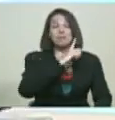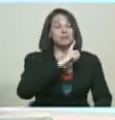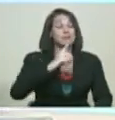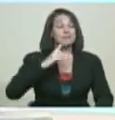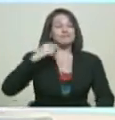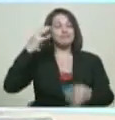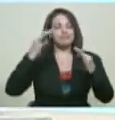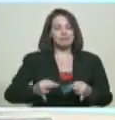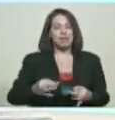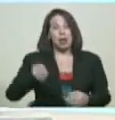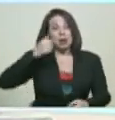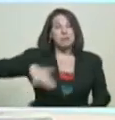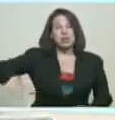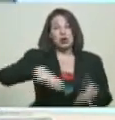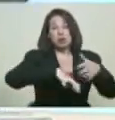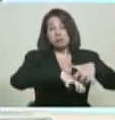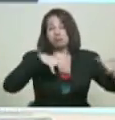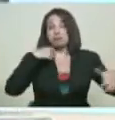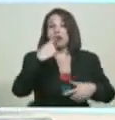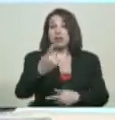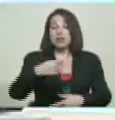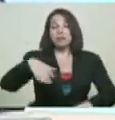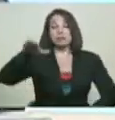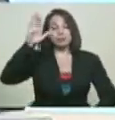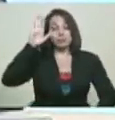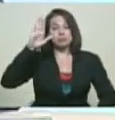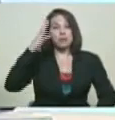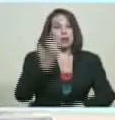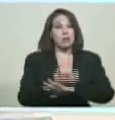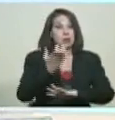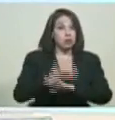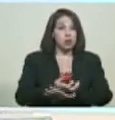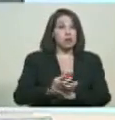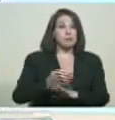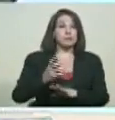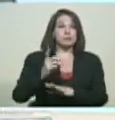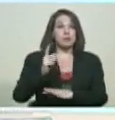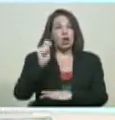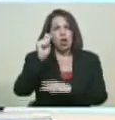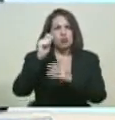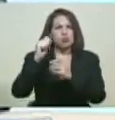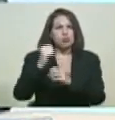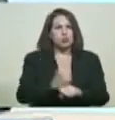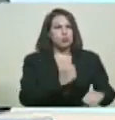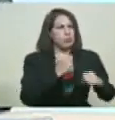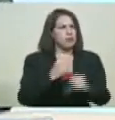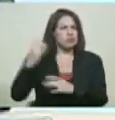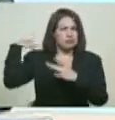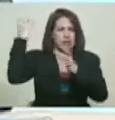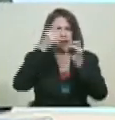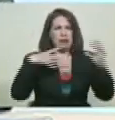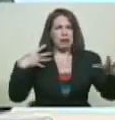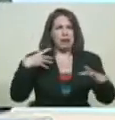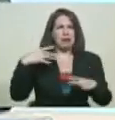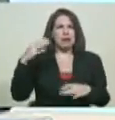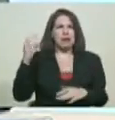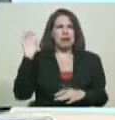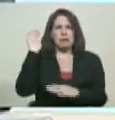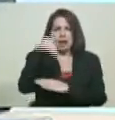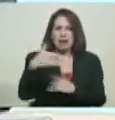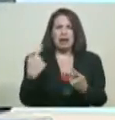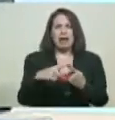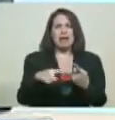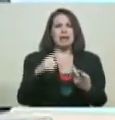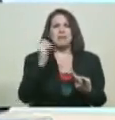frente a millones en maturín en tucupita en carora en maracay en valencia